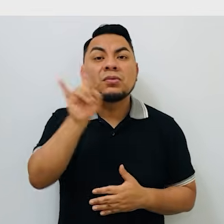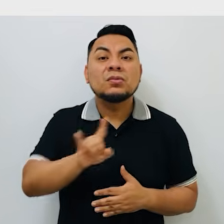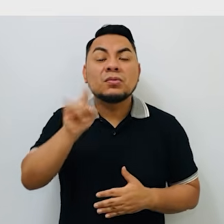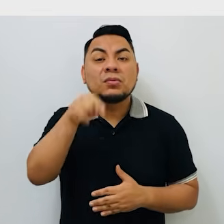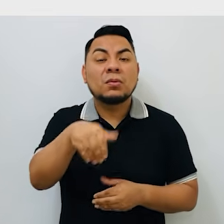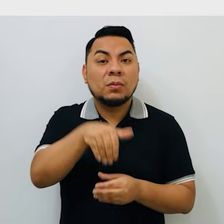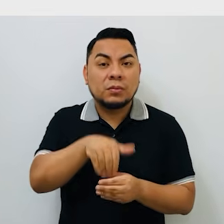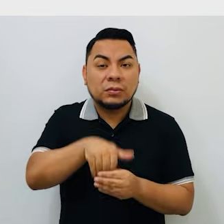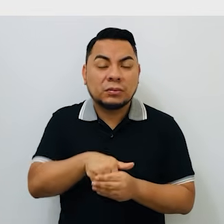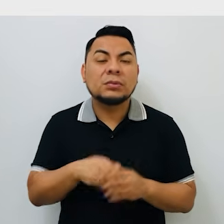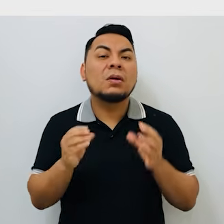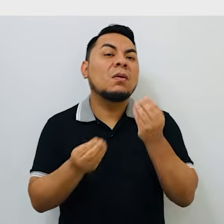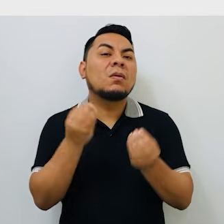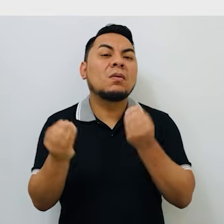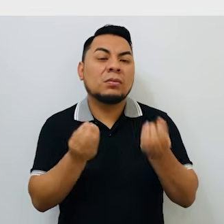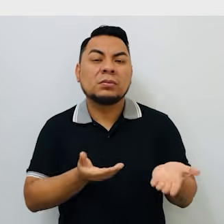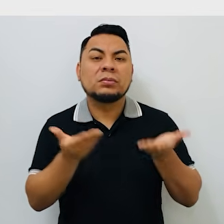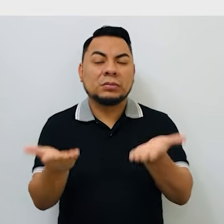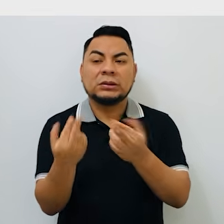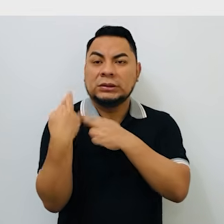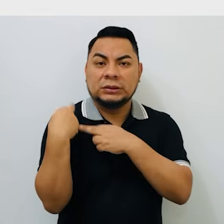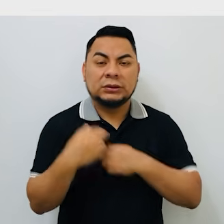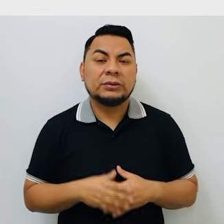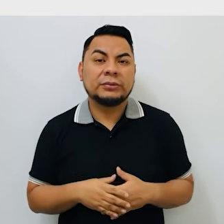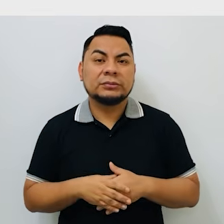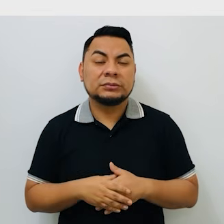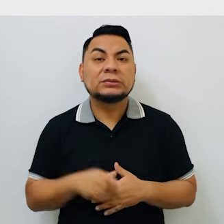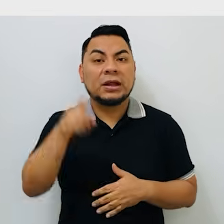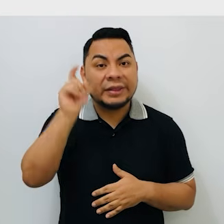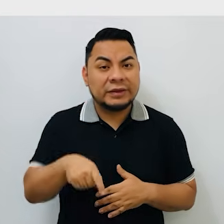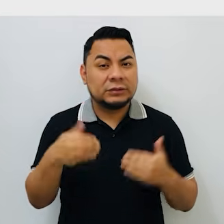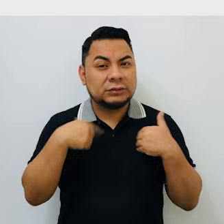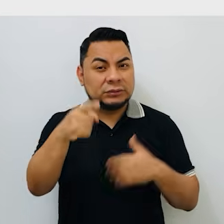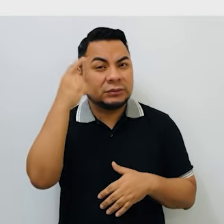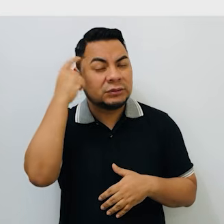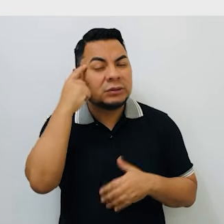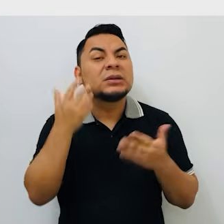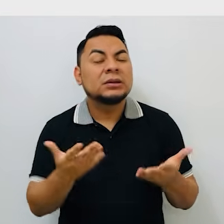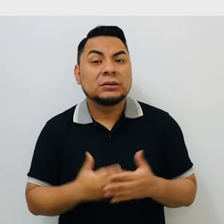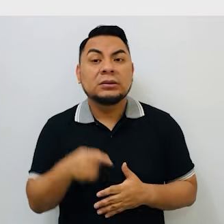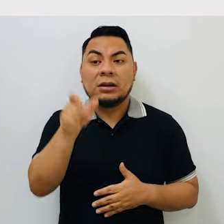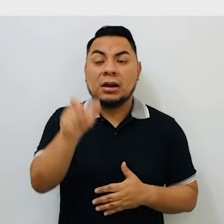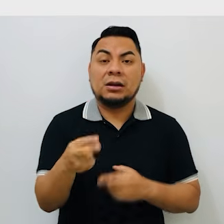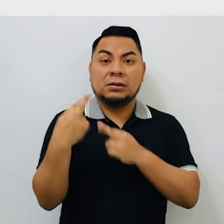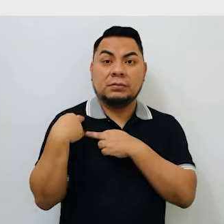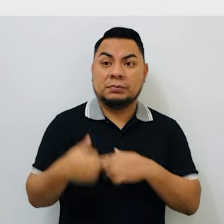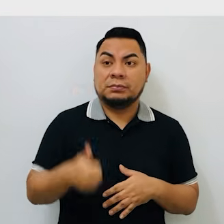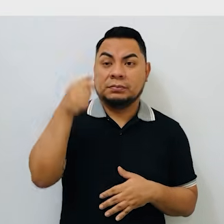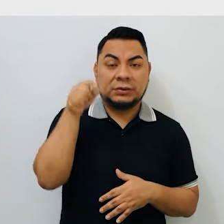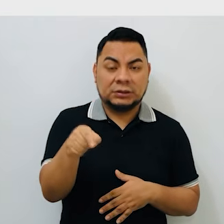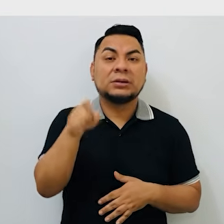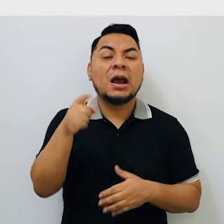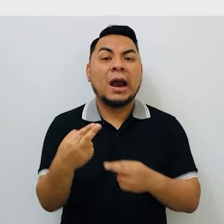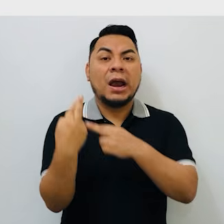materiales que se usarán en el sufragio y cómo se distribuyen las tareas. Se debe tener en cuenta que la